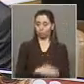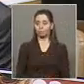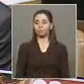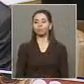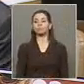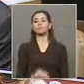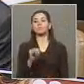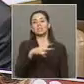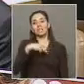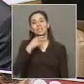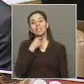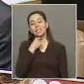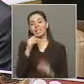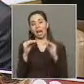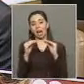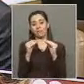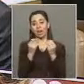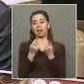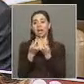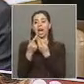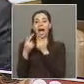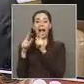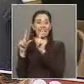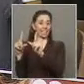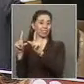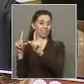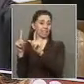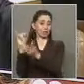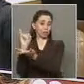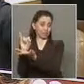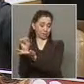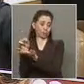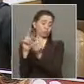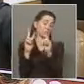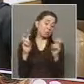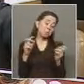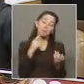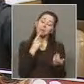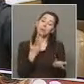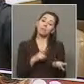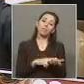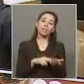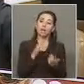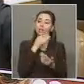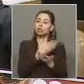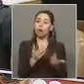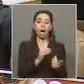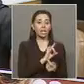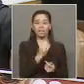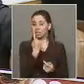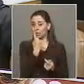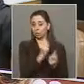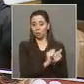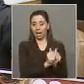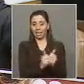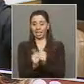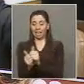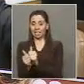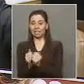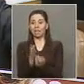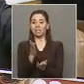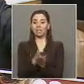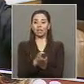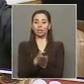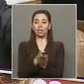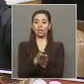Porque si quisiéramos hablar de acreditación y si ese es el tema, yo diría que la verdad es que no hay ninguna carrera que debiera